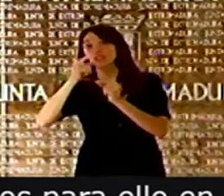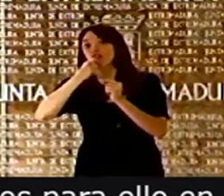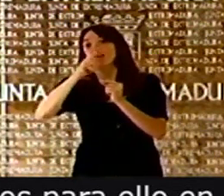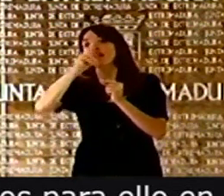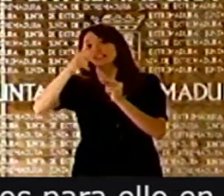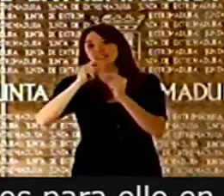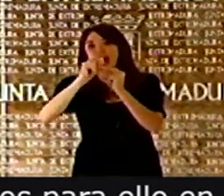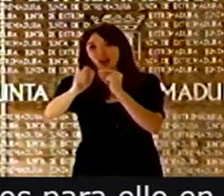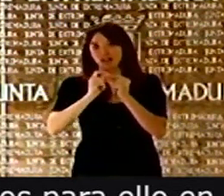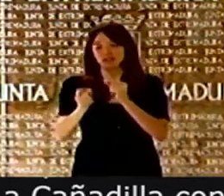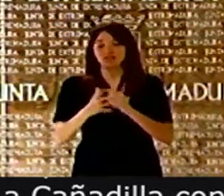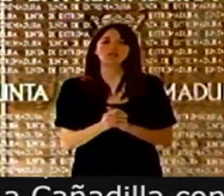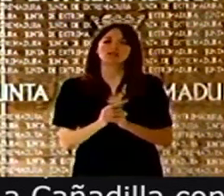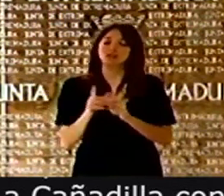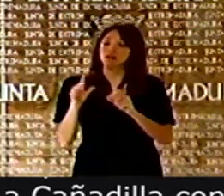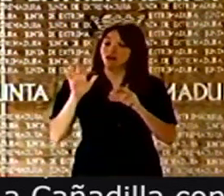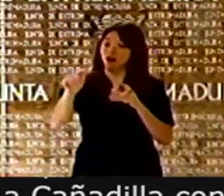está ubicado